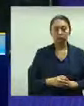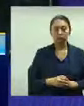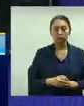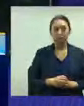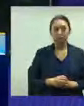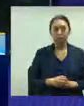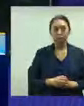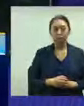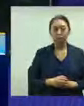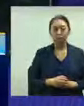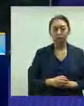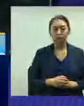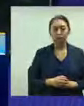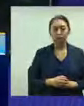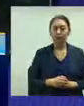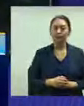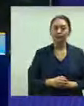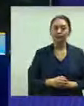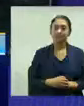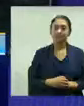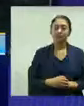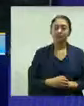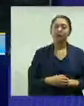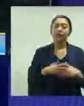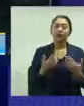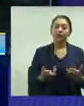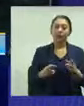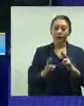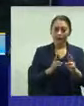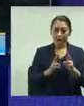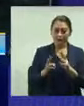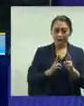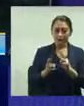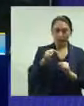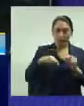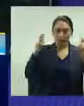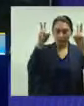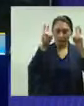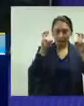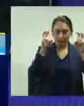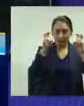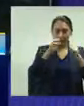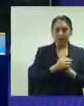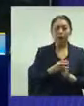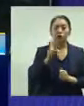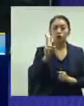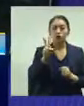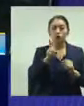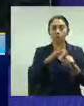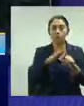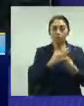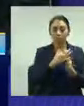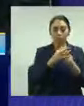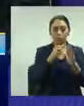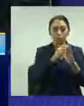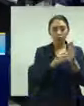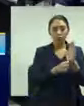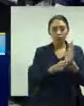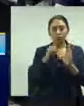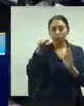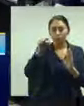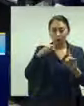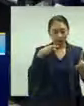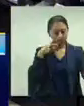Sí, solo en relación a lo que se estaba platicando, son dos situaciones, que el artículo sí va